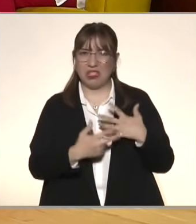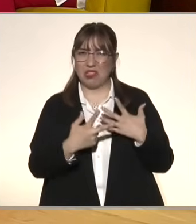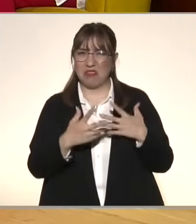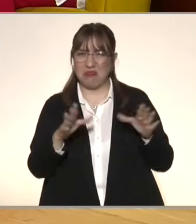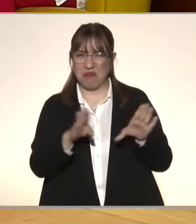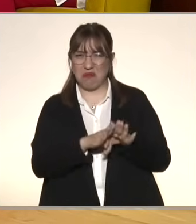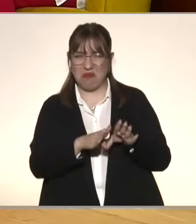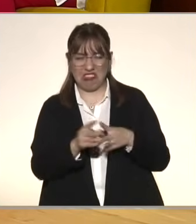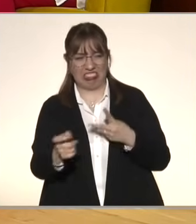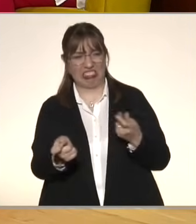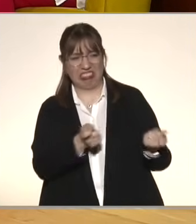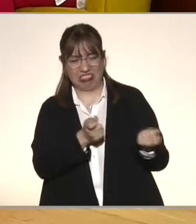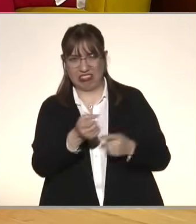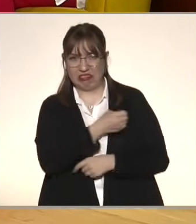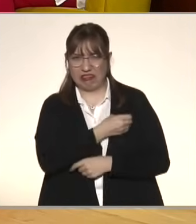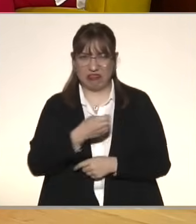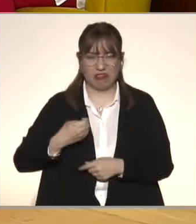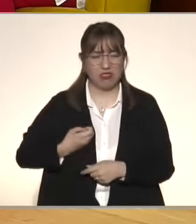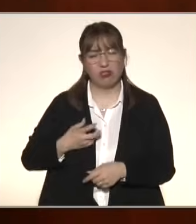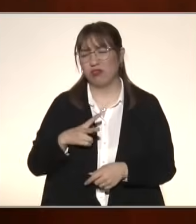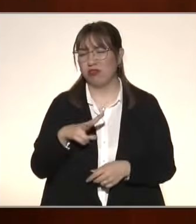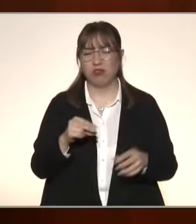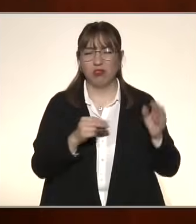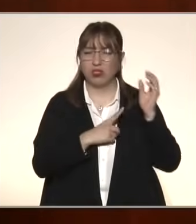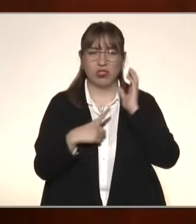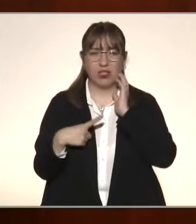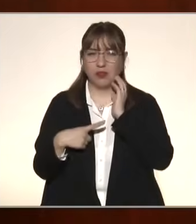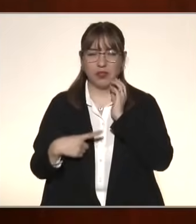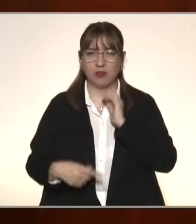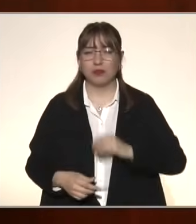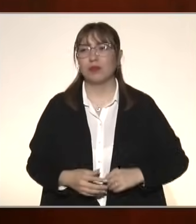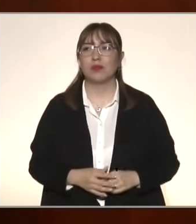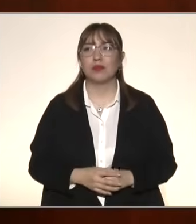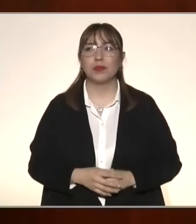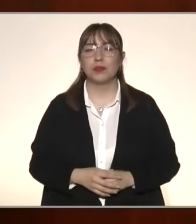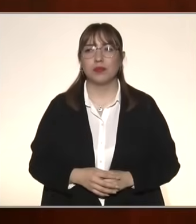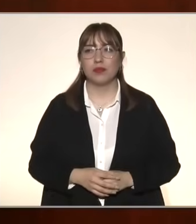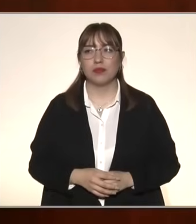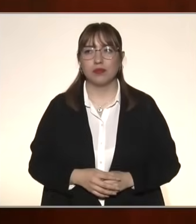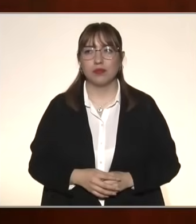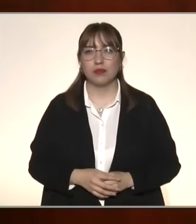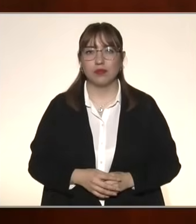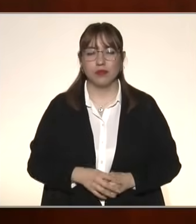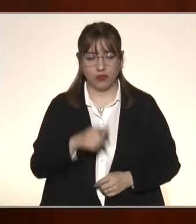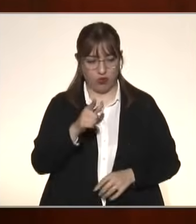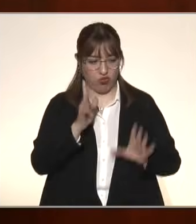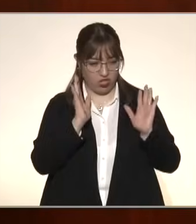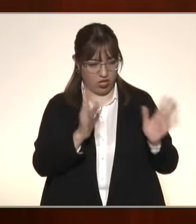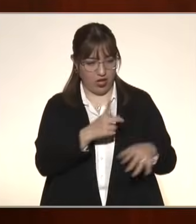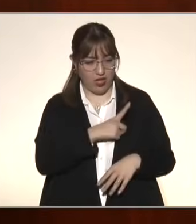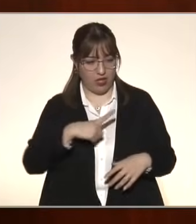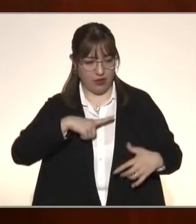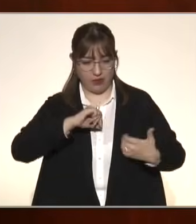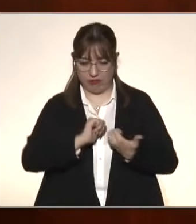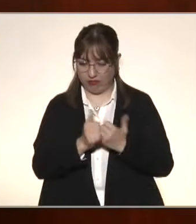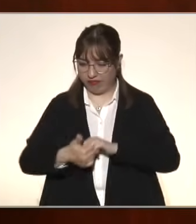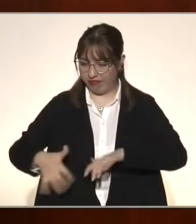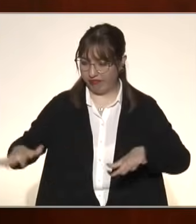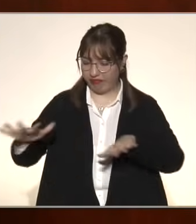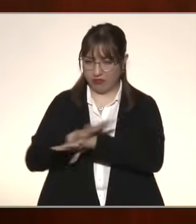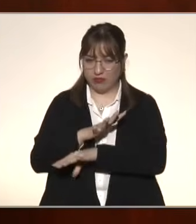violento forzarnos, y lo hemos visto con pacientes, forzarlos a que pasen a una etapa de cambio, o a un insight, o a